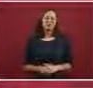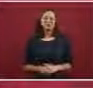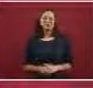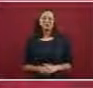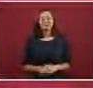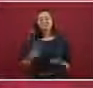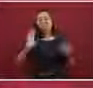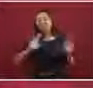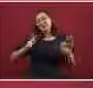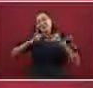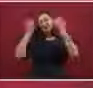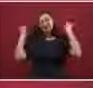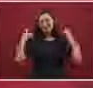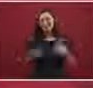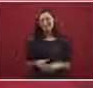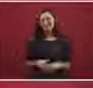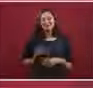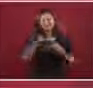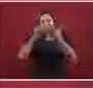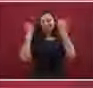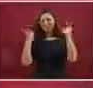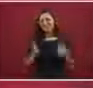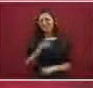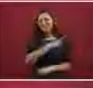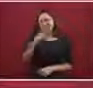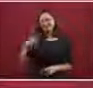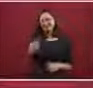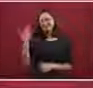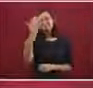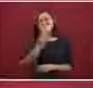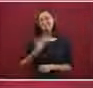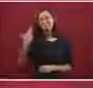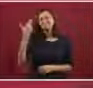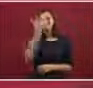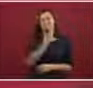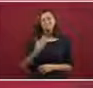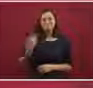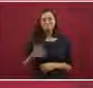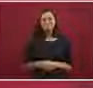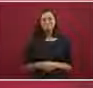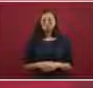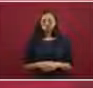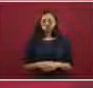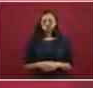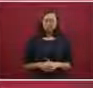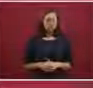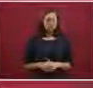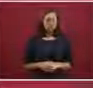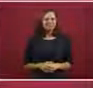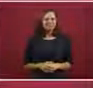¿Quién sabe? Hay que analizarlo. Es que